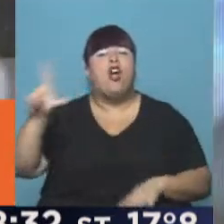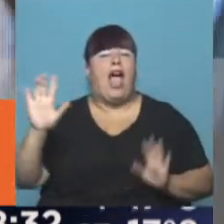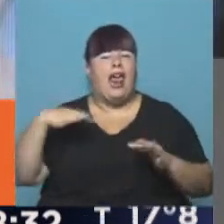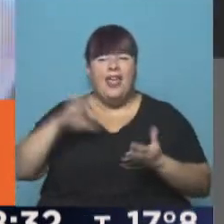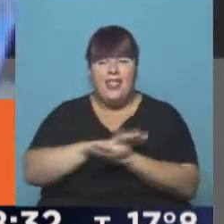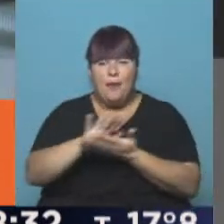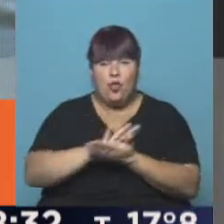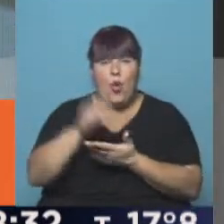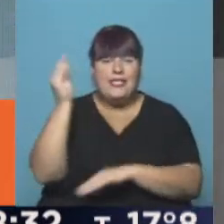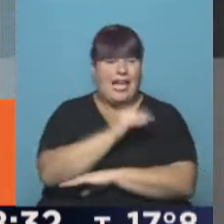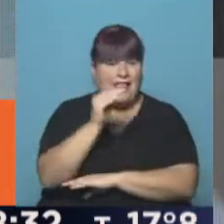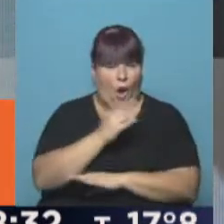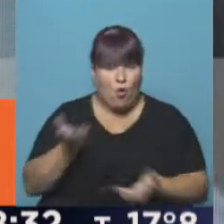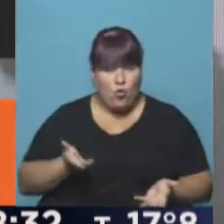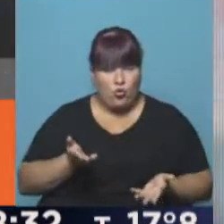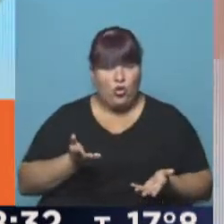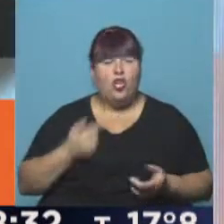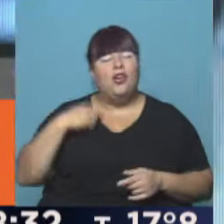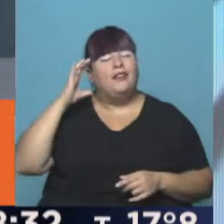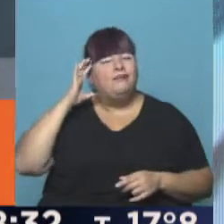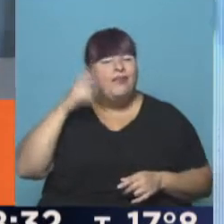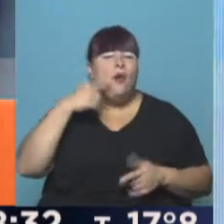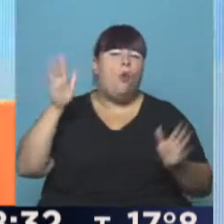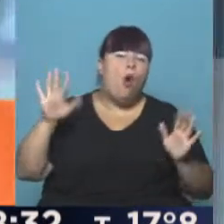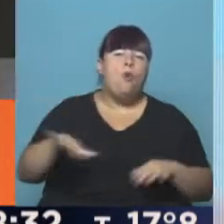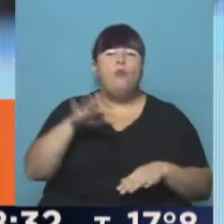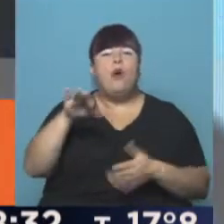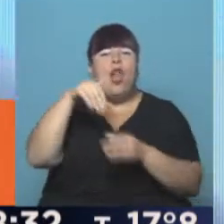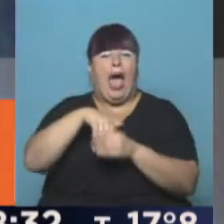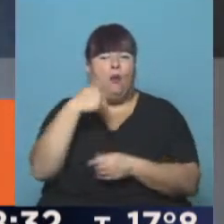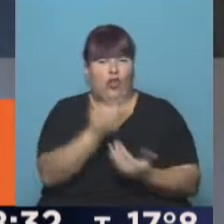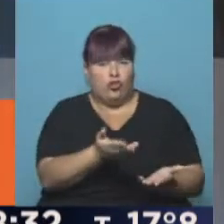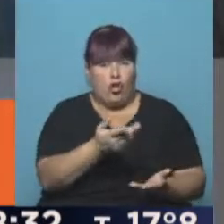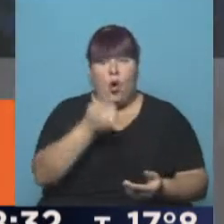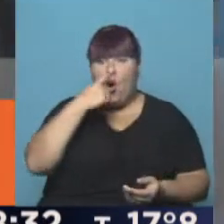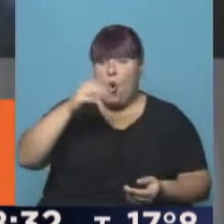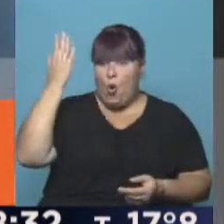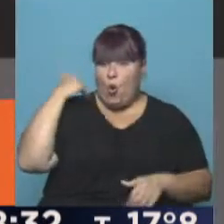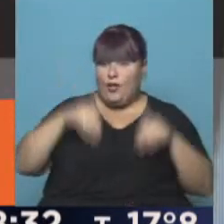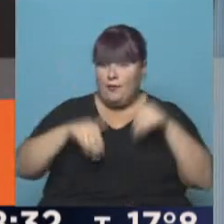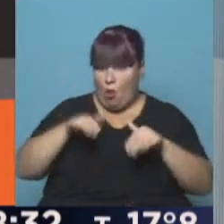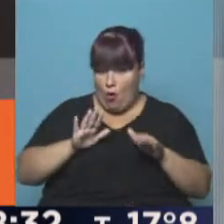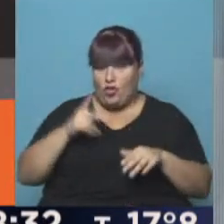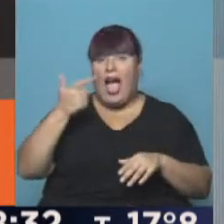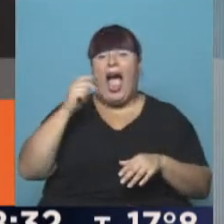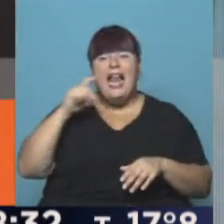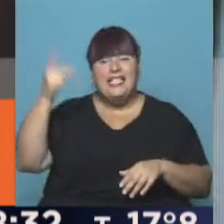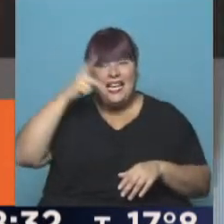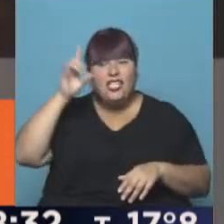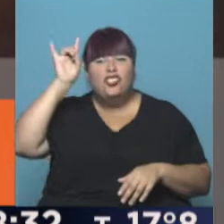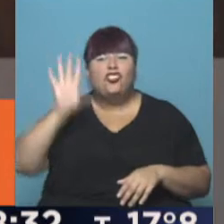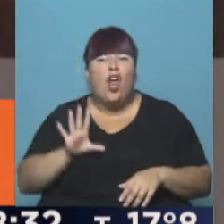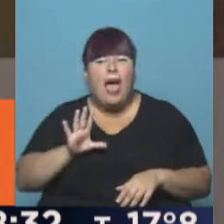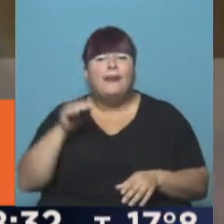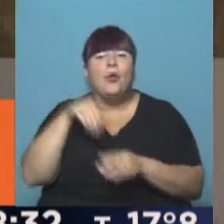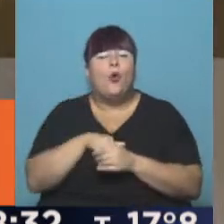la tenemos que resolver en santa cruz yo he escuchado decir bueno pero el pueblo le ha elegido en la última elección alicia kirchner sola